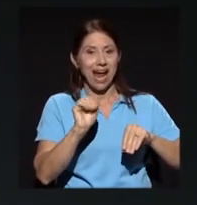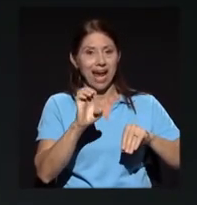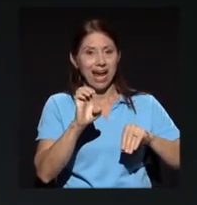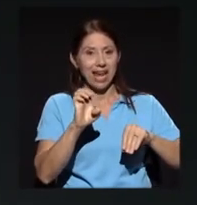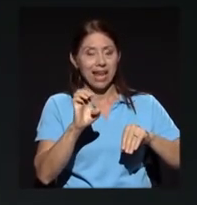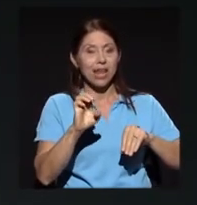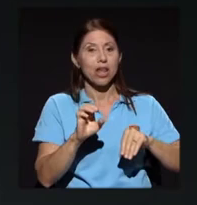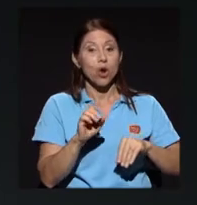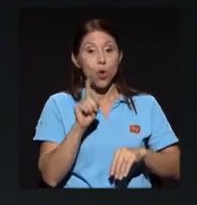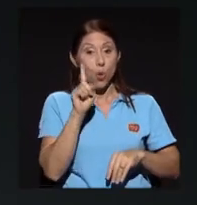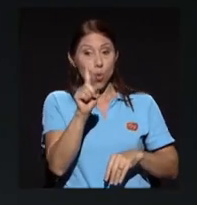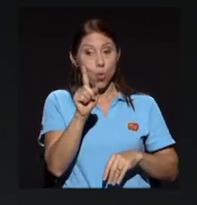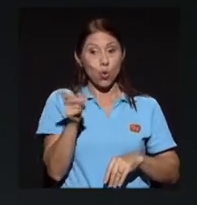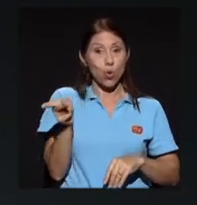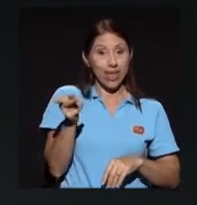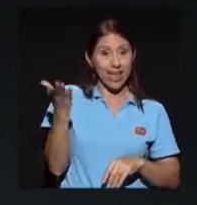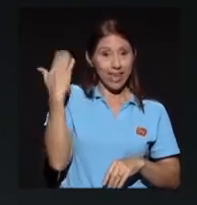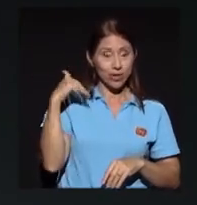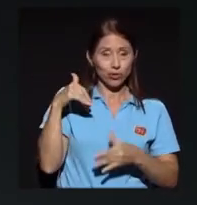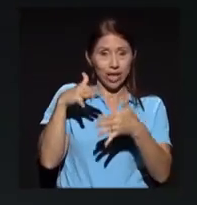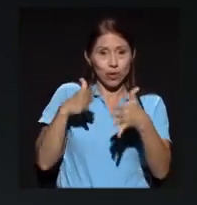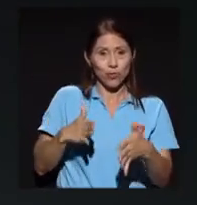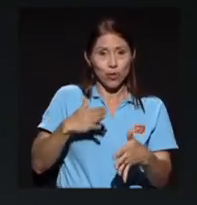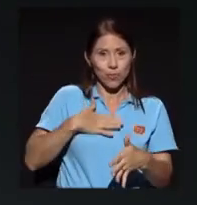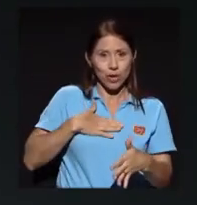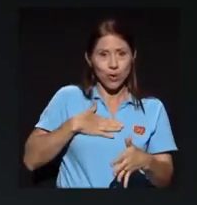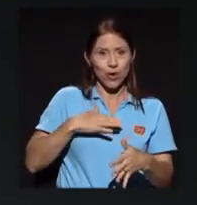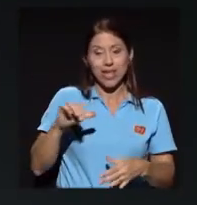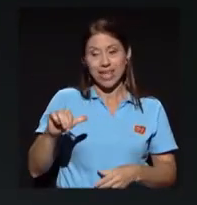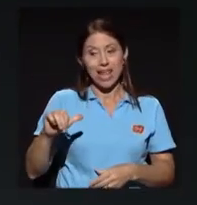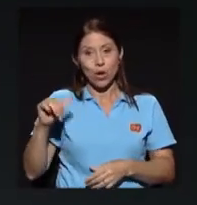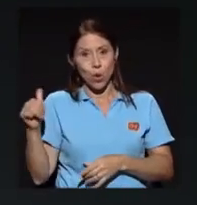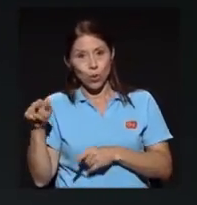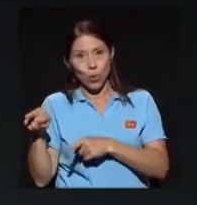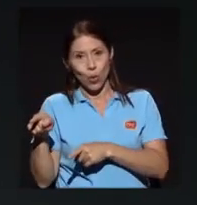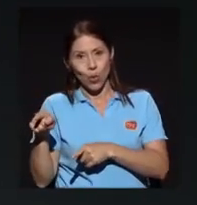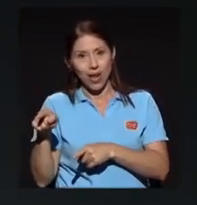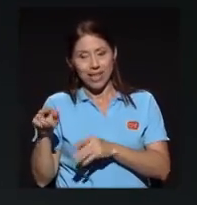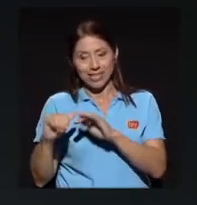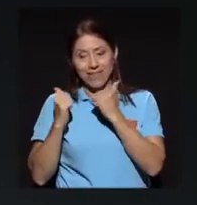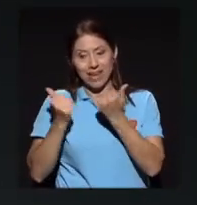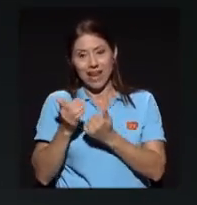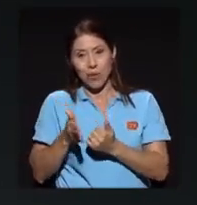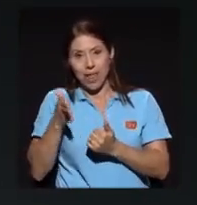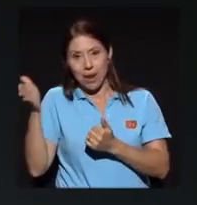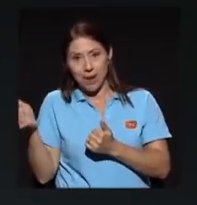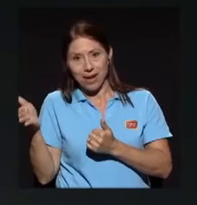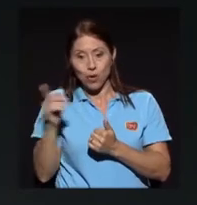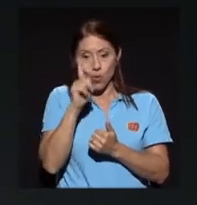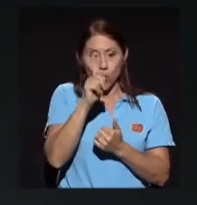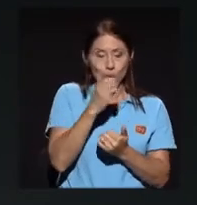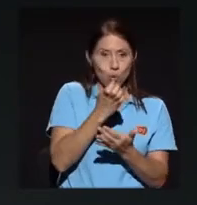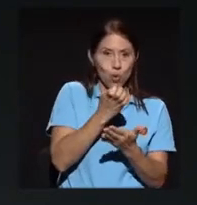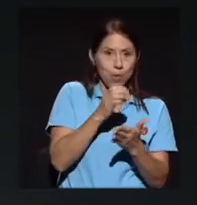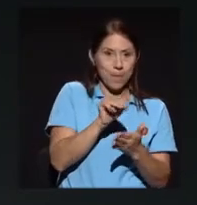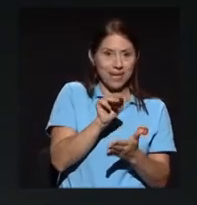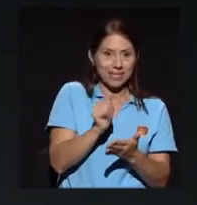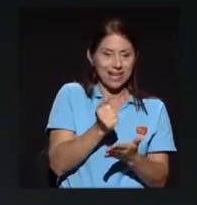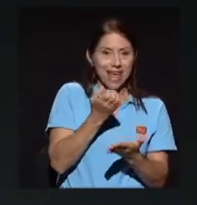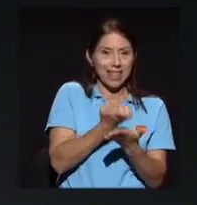uno de ellos fue alumno mío y el otro estaba en el aula de la par, porque uno estaba en la maestría de economía empresarial y el otro en la maestría